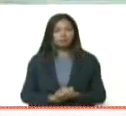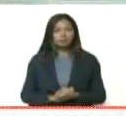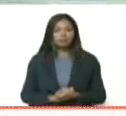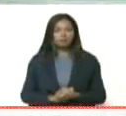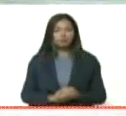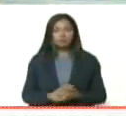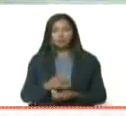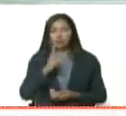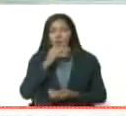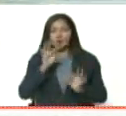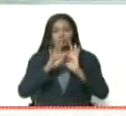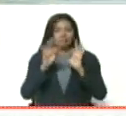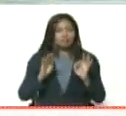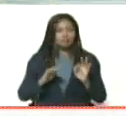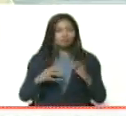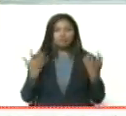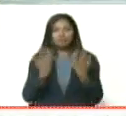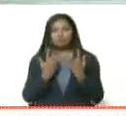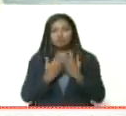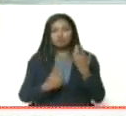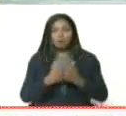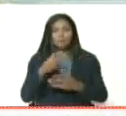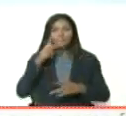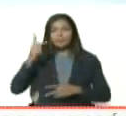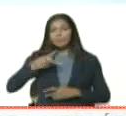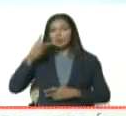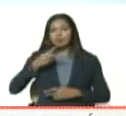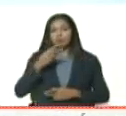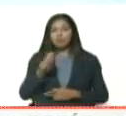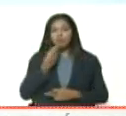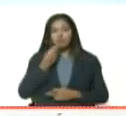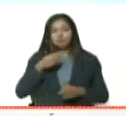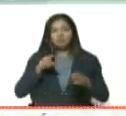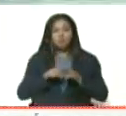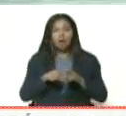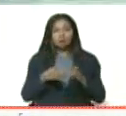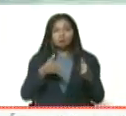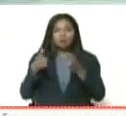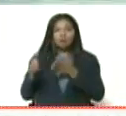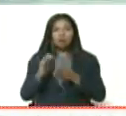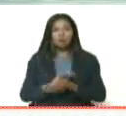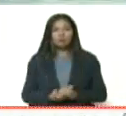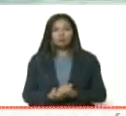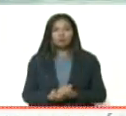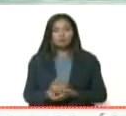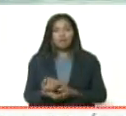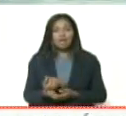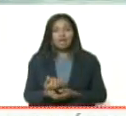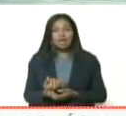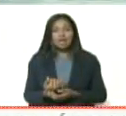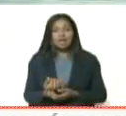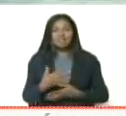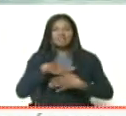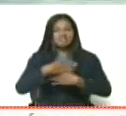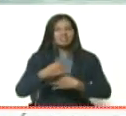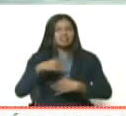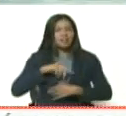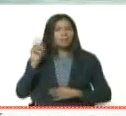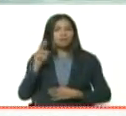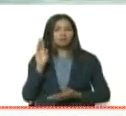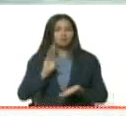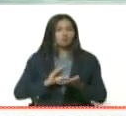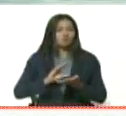inútiles, el conflicto politiquero inútil de un lado y pongamos los intereses de Venezuela en el